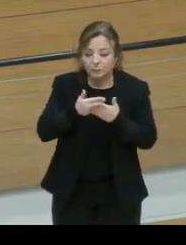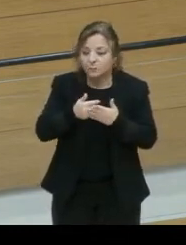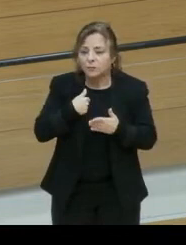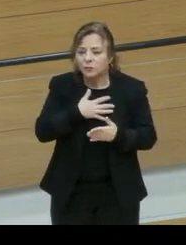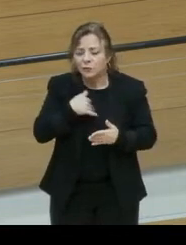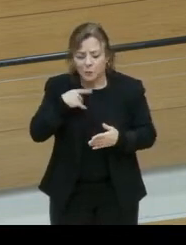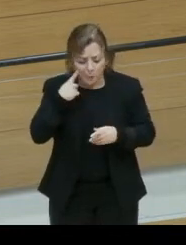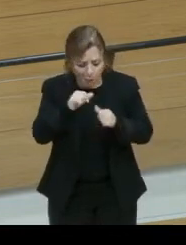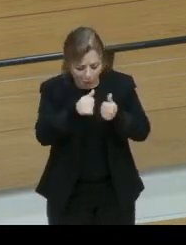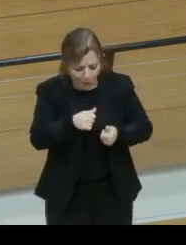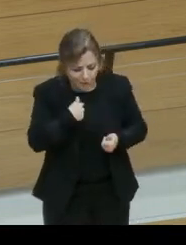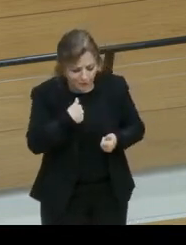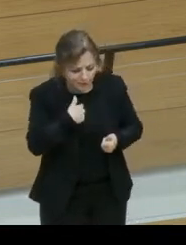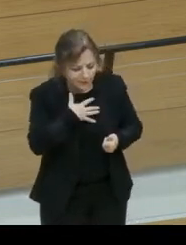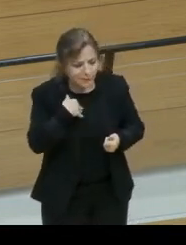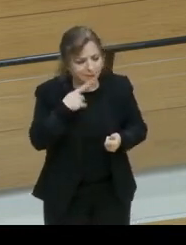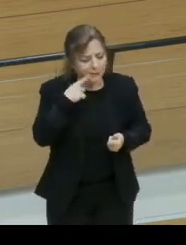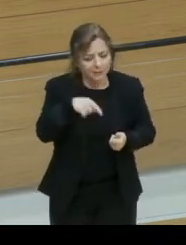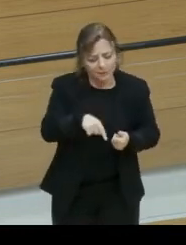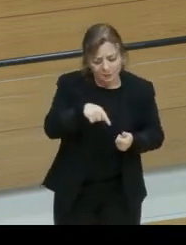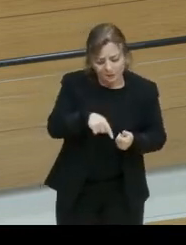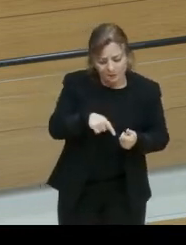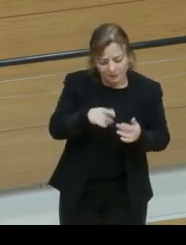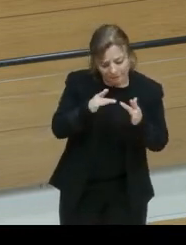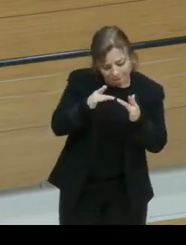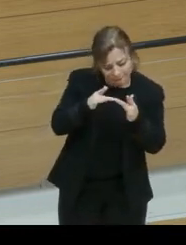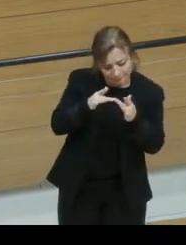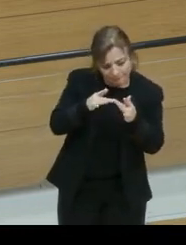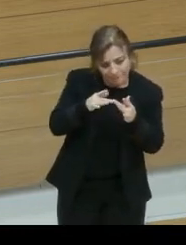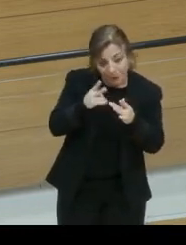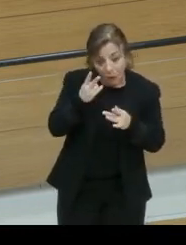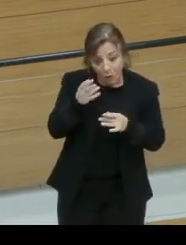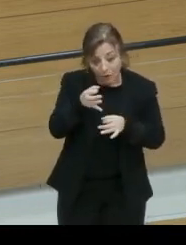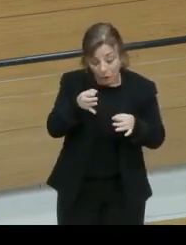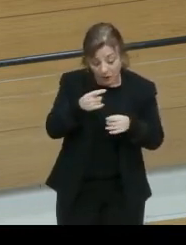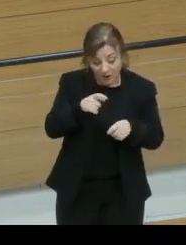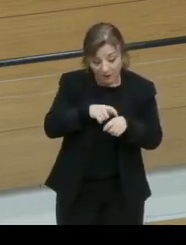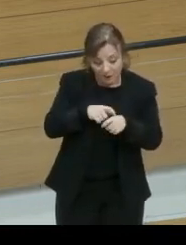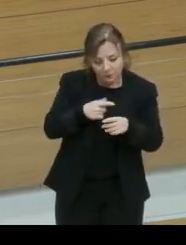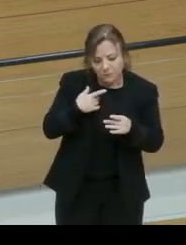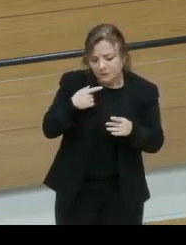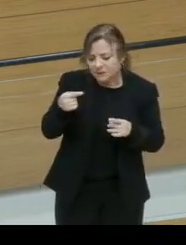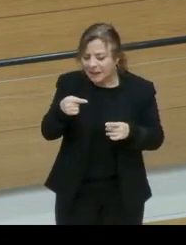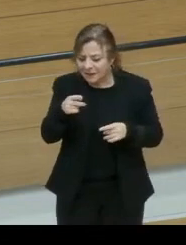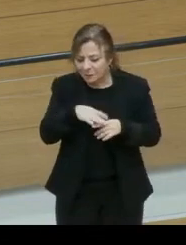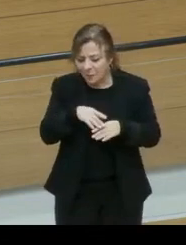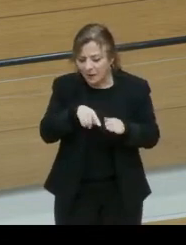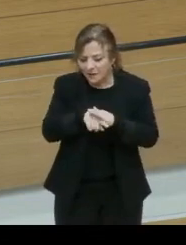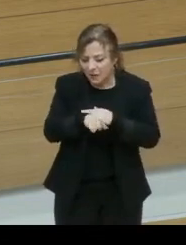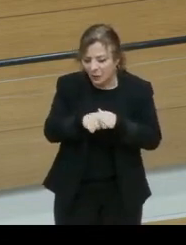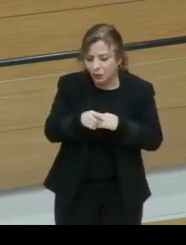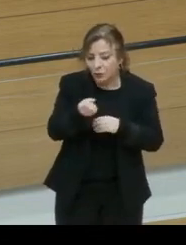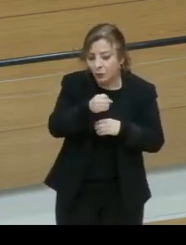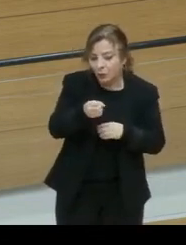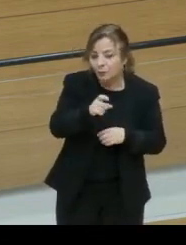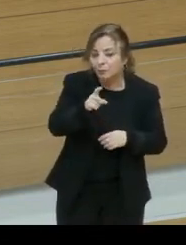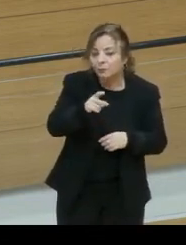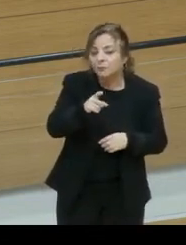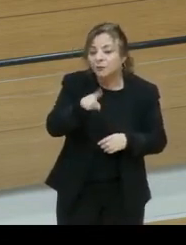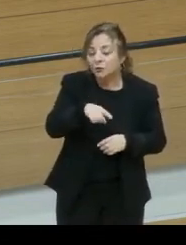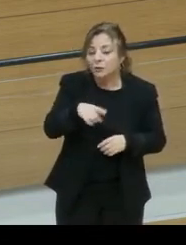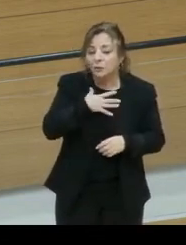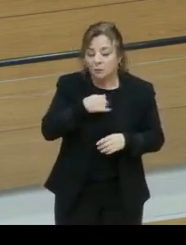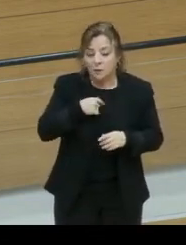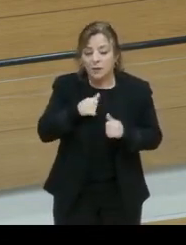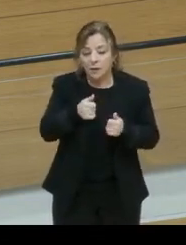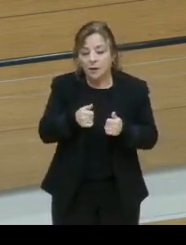en mi modelo si esta conversación entre estos dos tipos celulares es negativa para el desarrollo del tumor, porque podría ser que tengan una discusión y